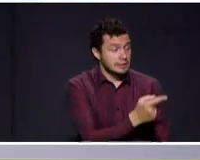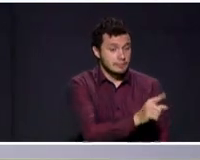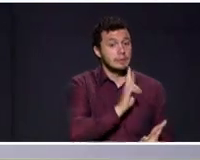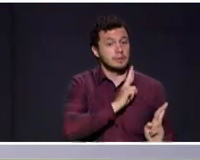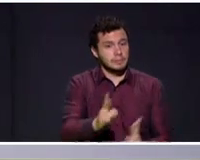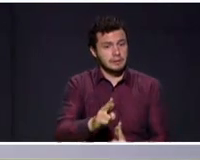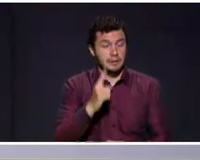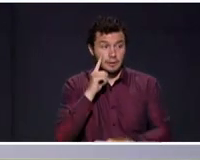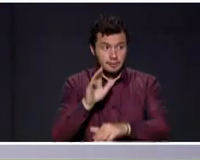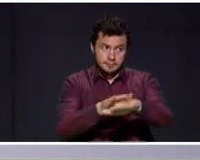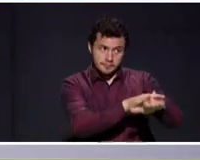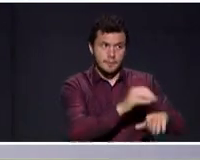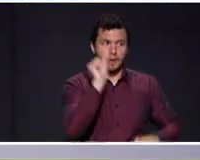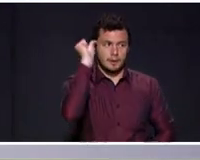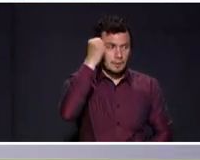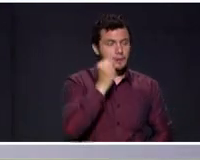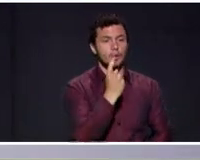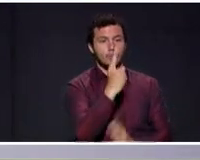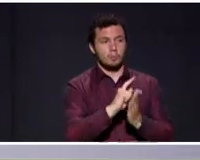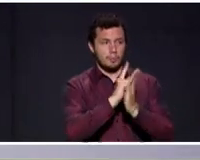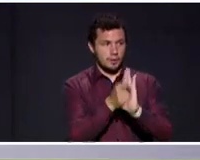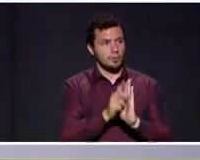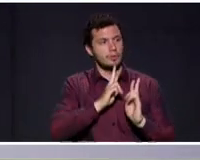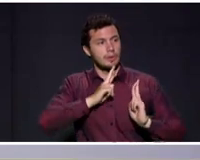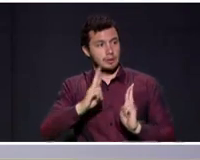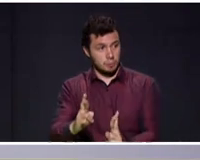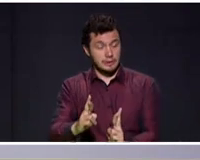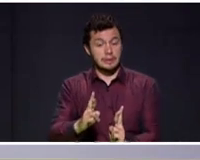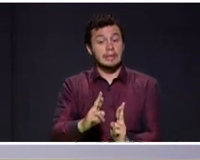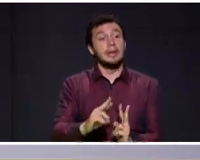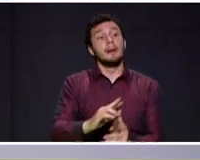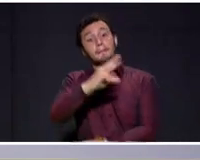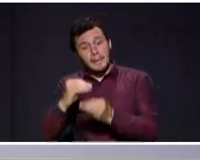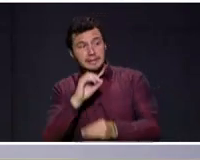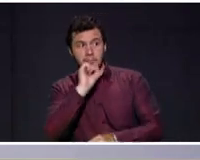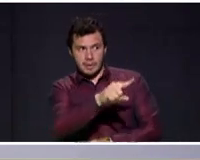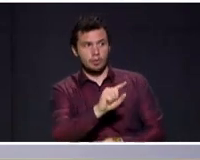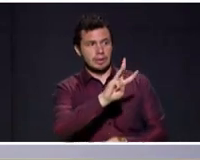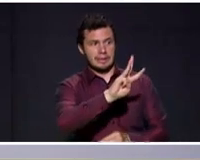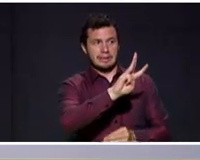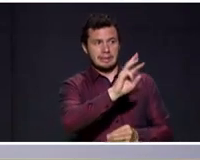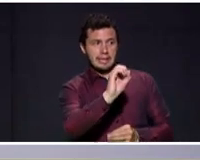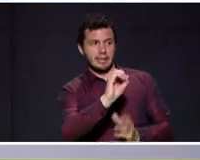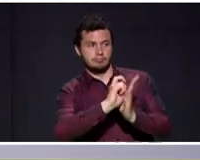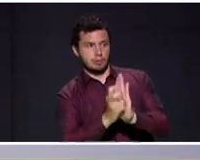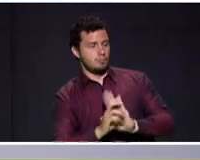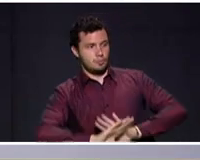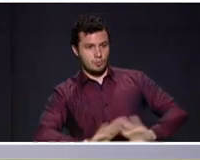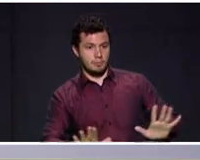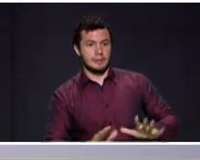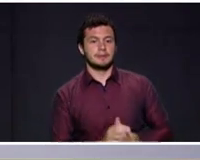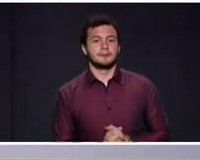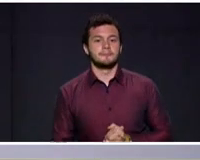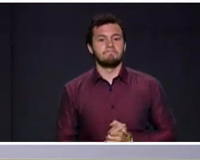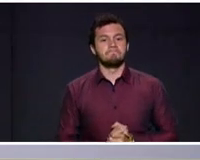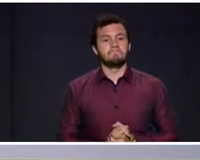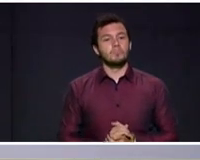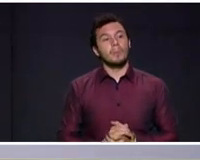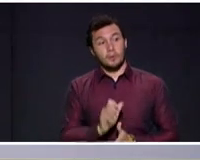minuto de respuesta para la pregunta principal 30 segundos para la contra pregunta en ese orden de ideas candidatos lo escucho hablar mucho de